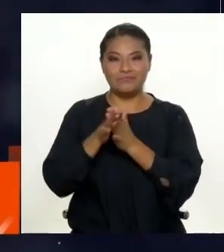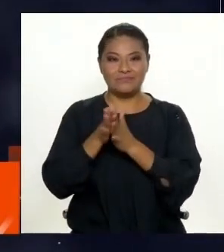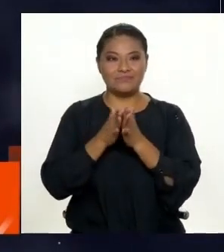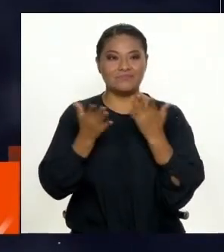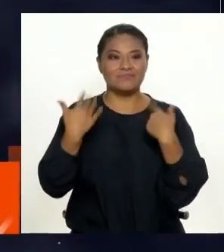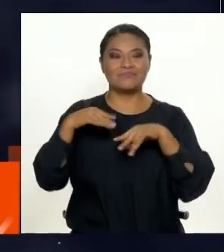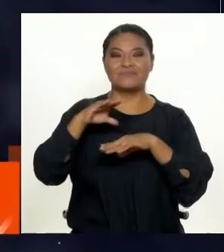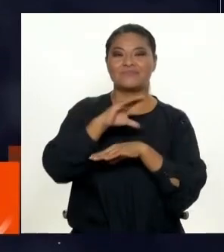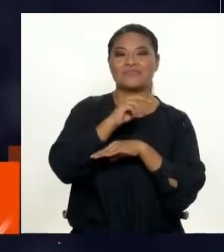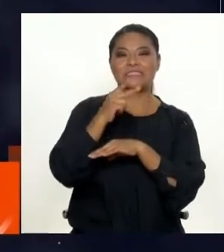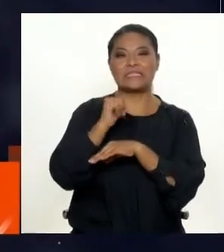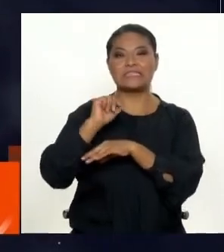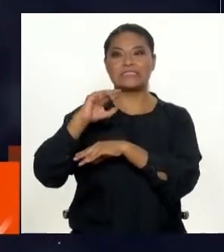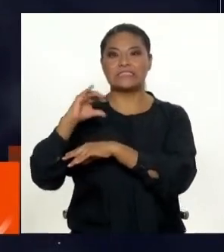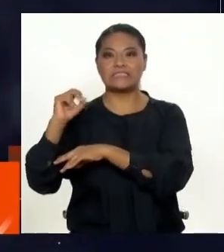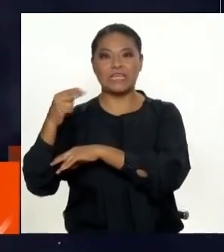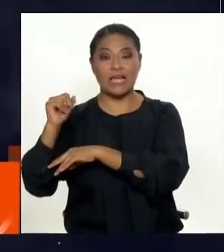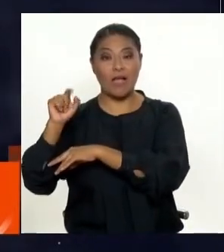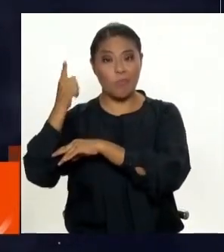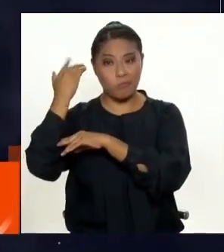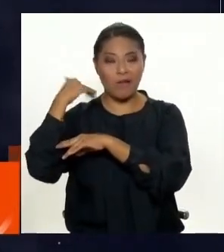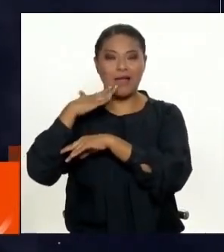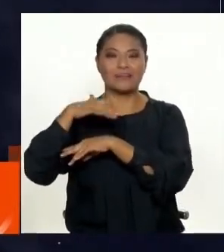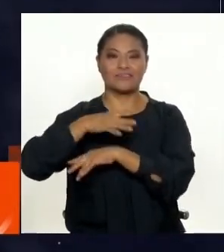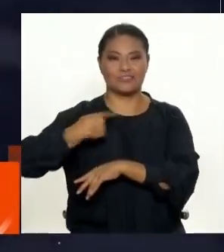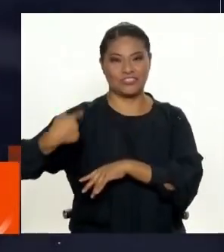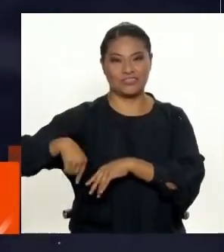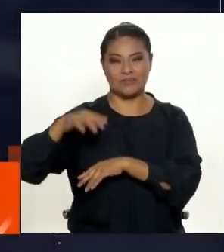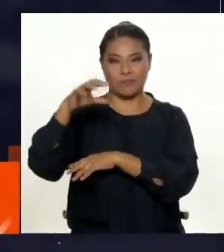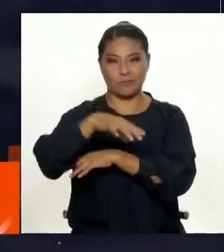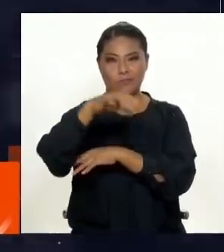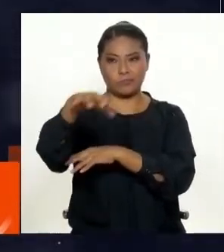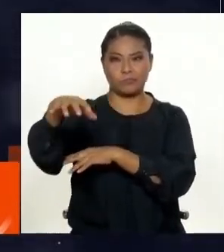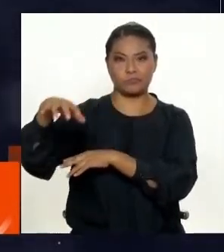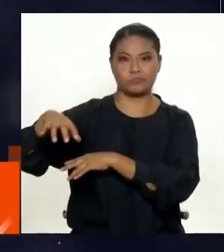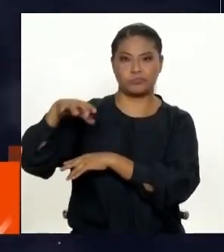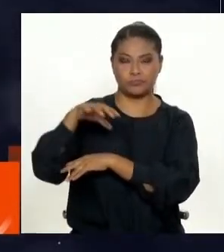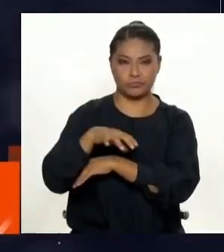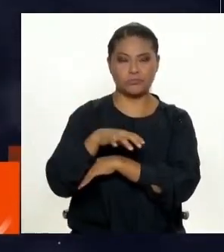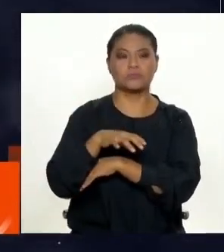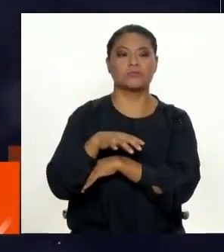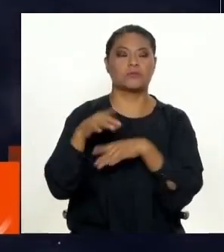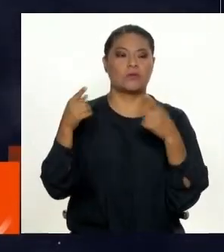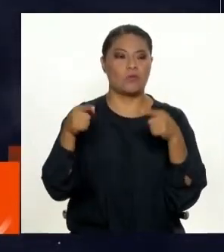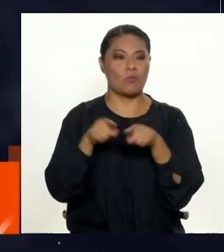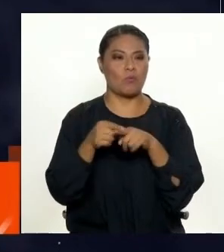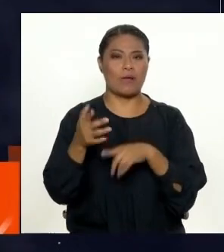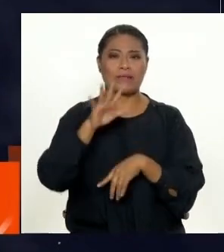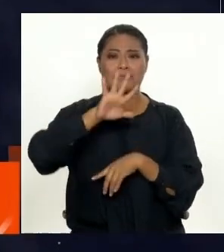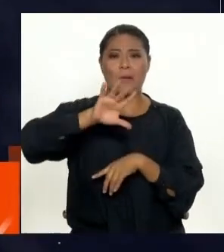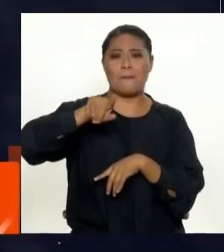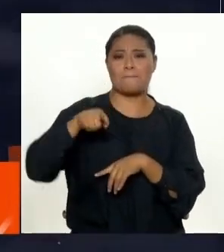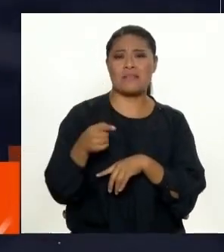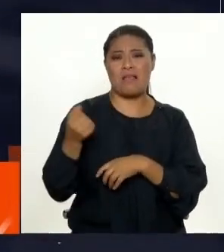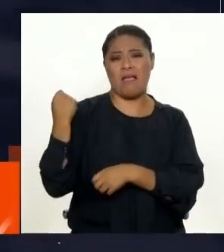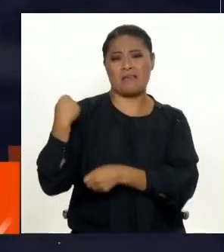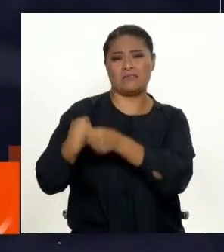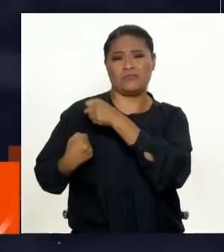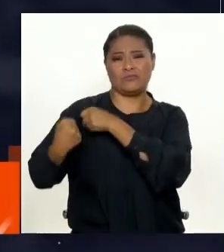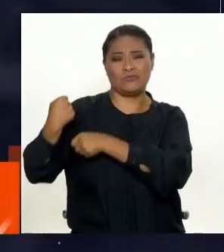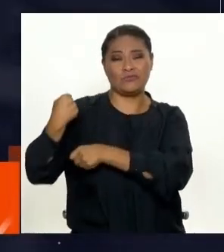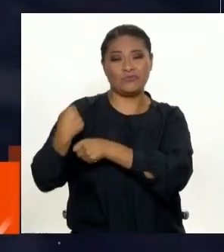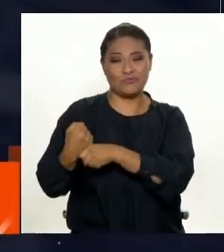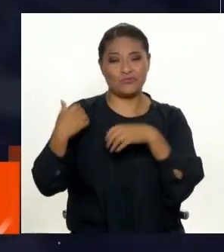Shenzhen, en China, que como se ve, tú lo has dicho, ya están, ya pese a tener 5.000 años de historia, los chinos